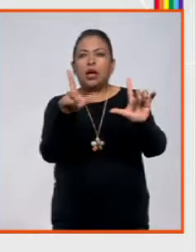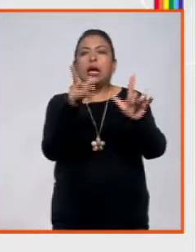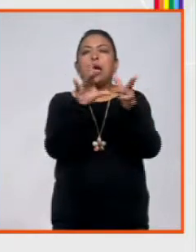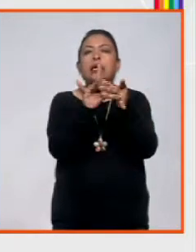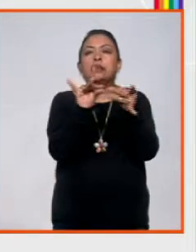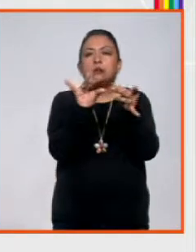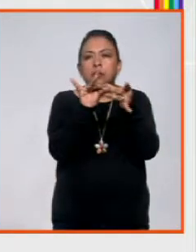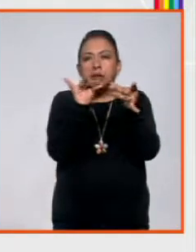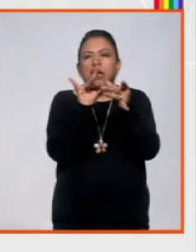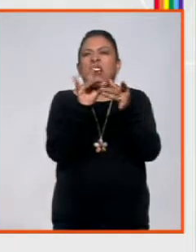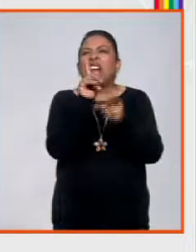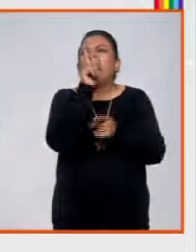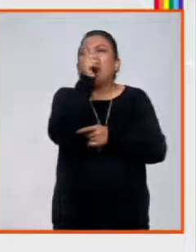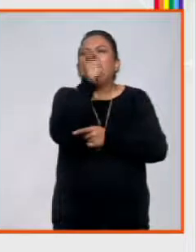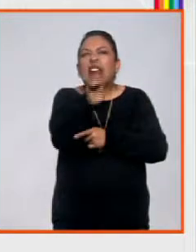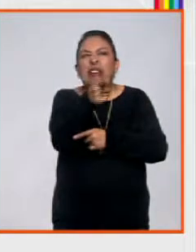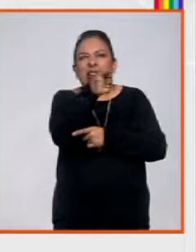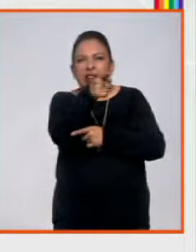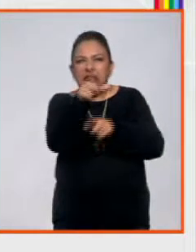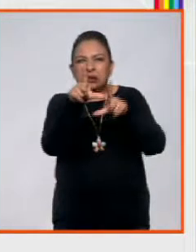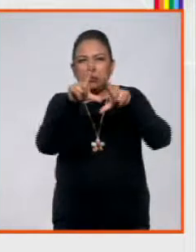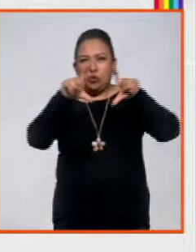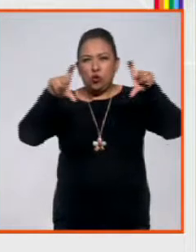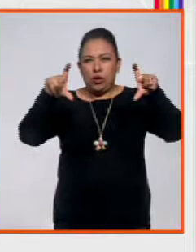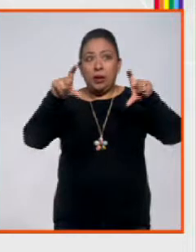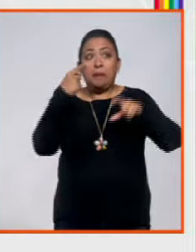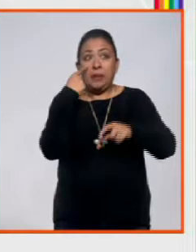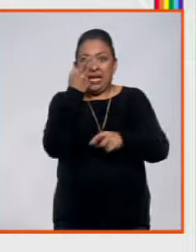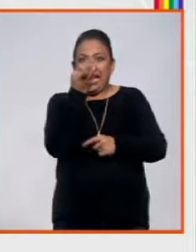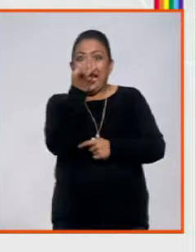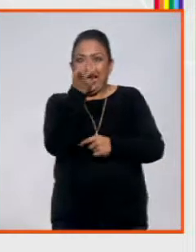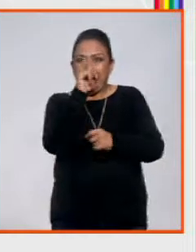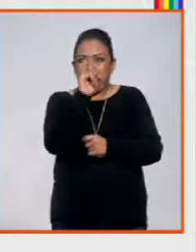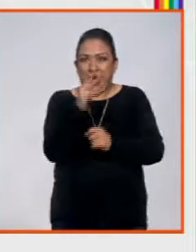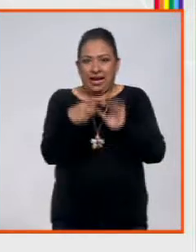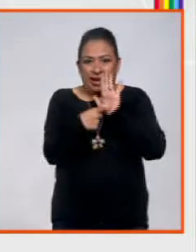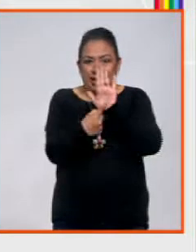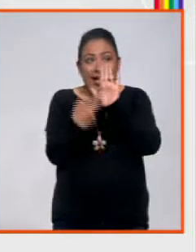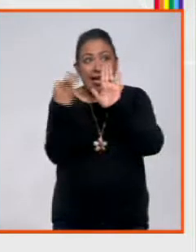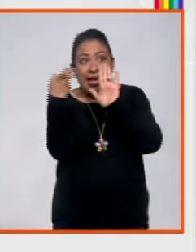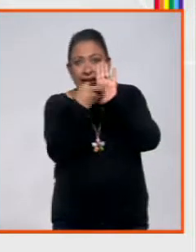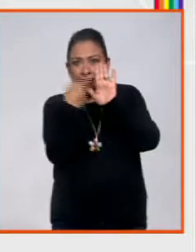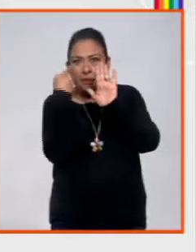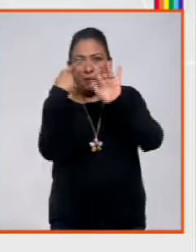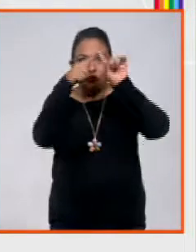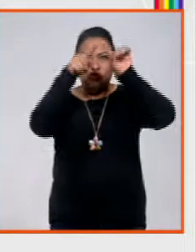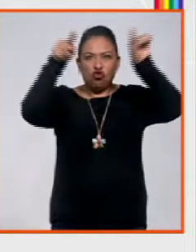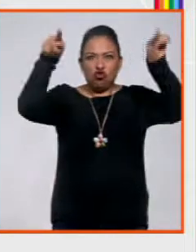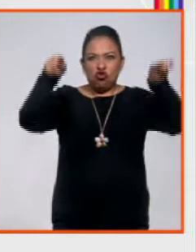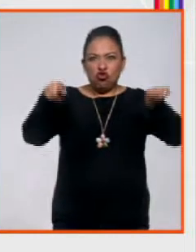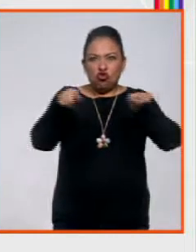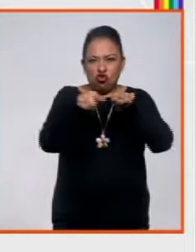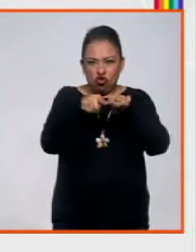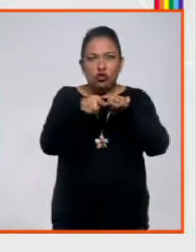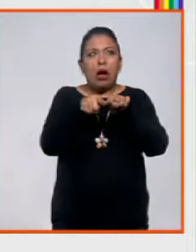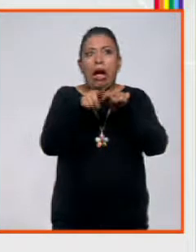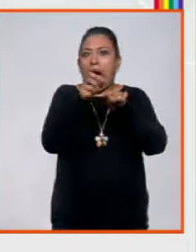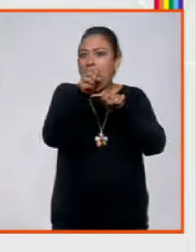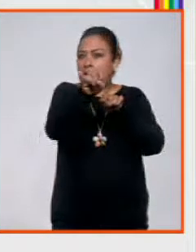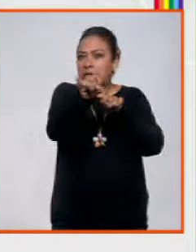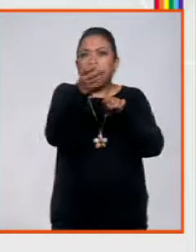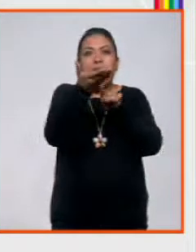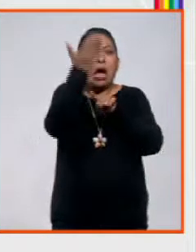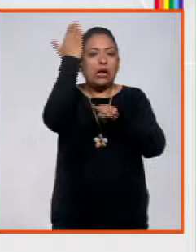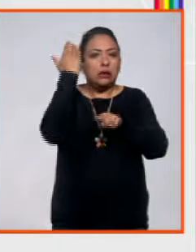explicar más de qué se trata este mural antes de esta es la imagen aquí vemos el mural tal como como se conoció